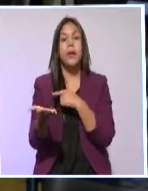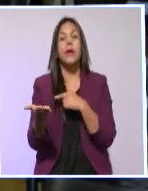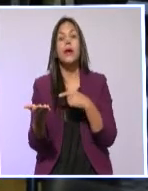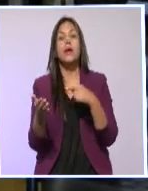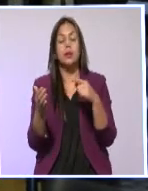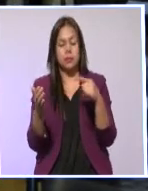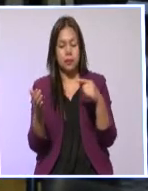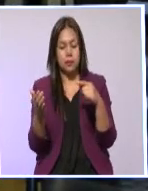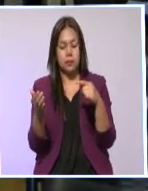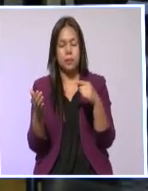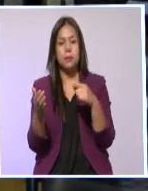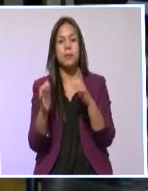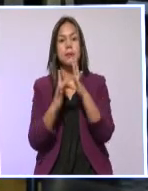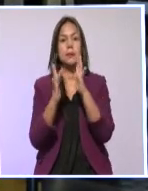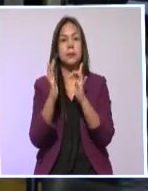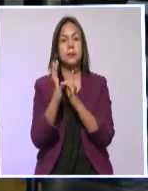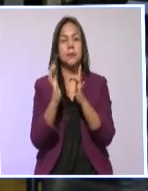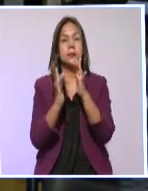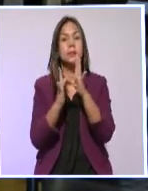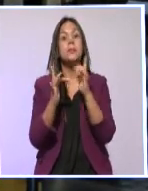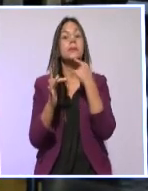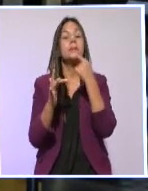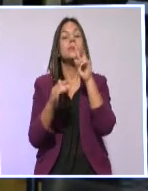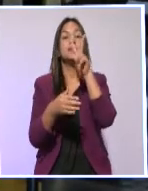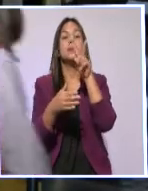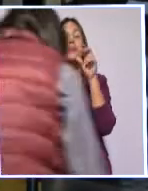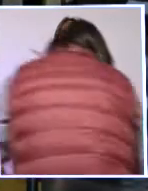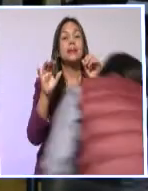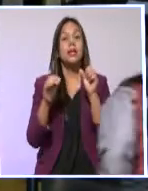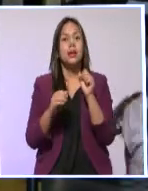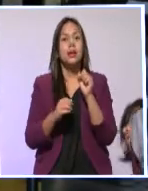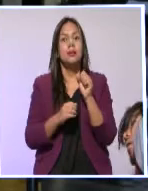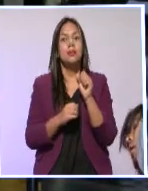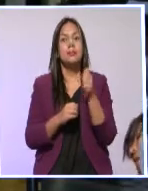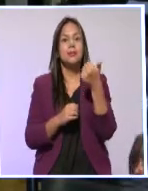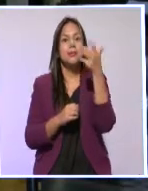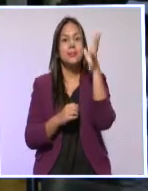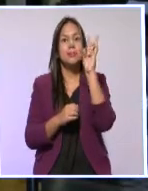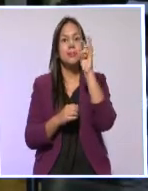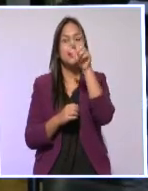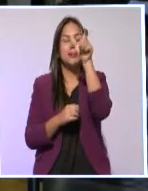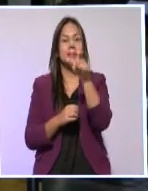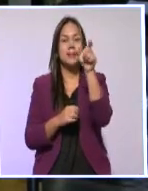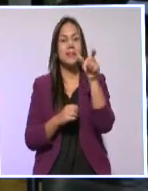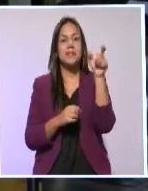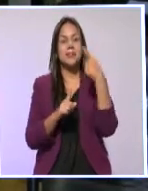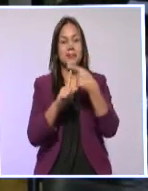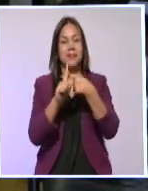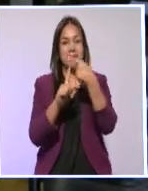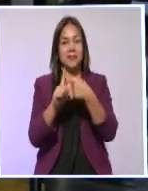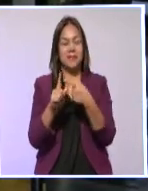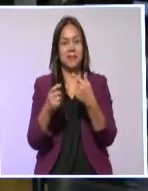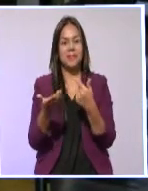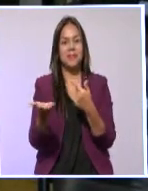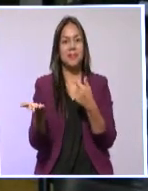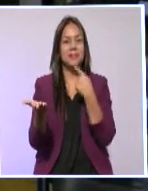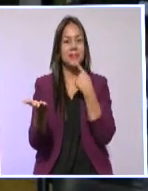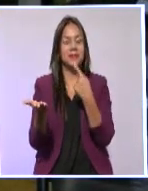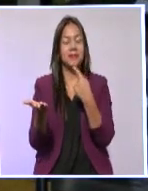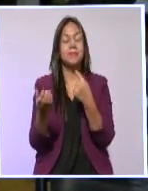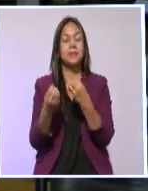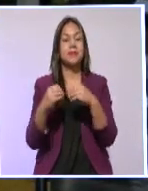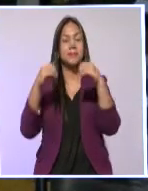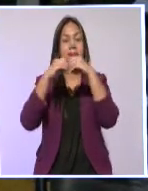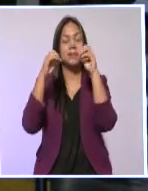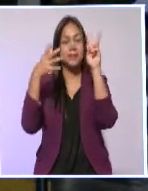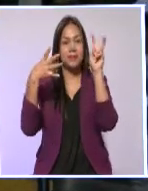Cabe recordar que han pasado más de 16 meses luego de estas catástrofes en dichas zonas costeras. Pero para hablar más acerca de este tema